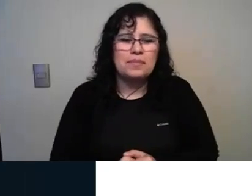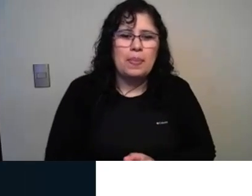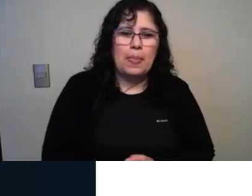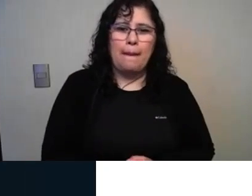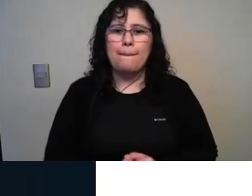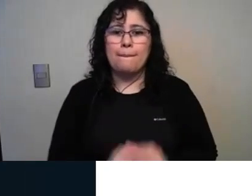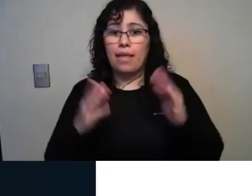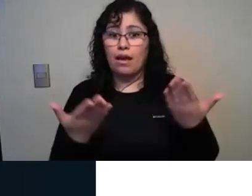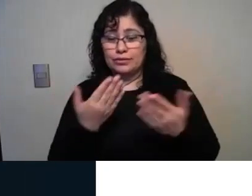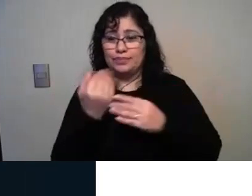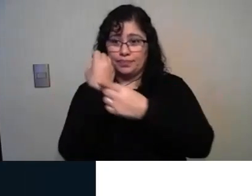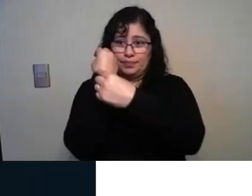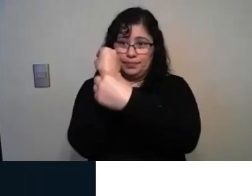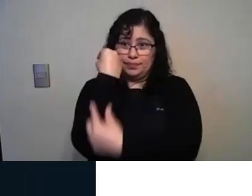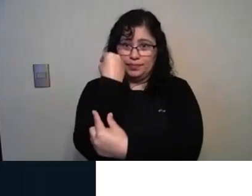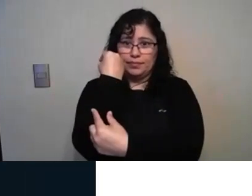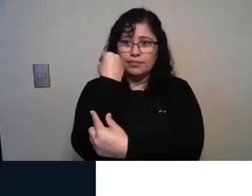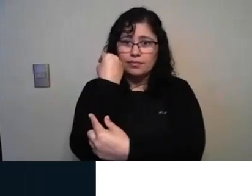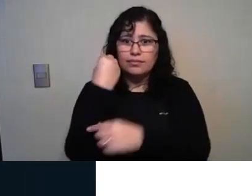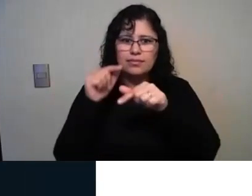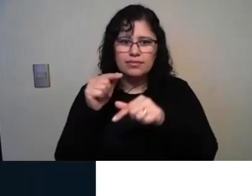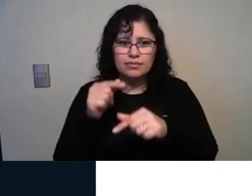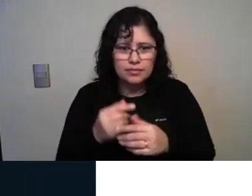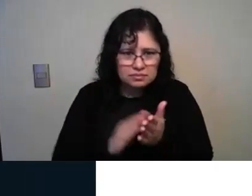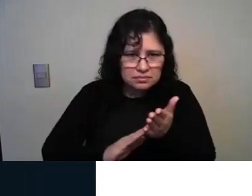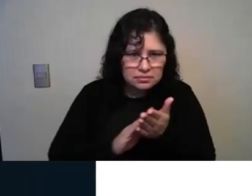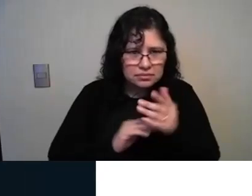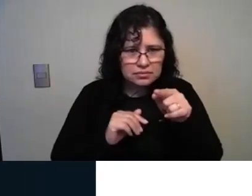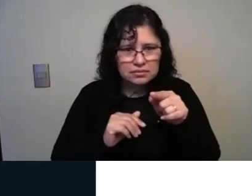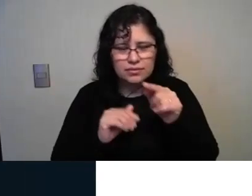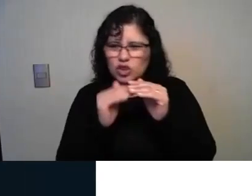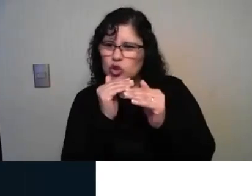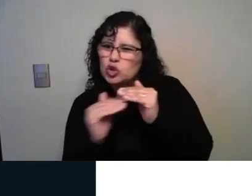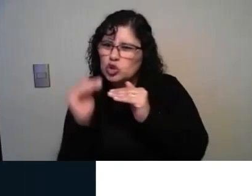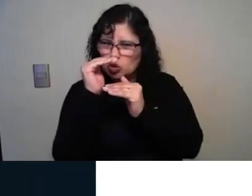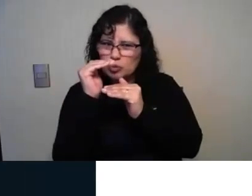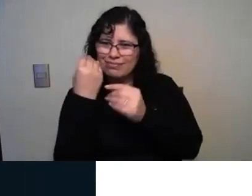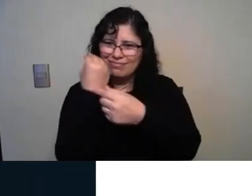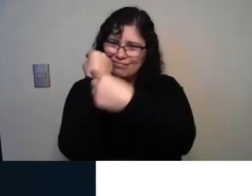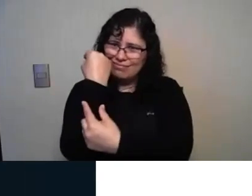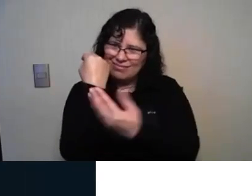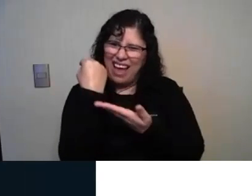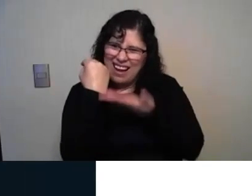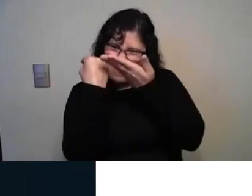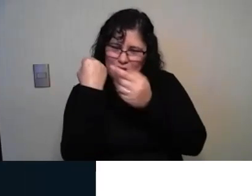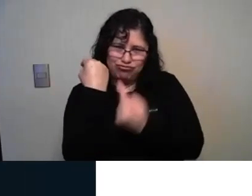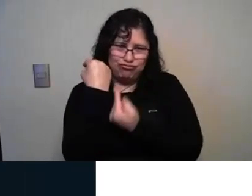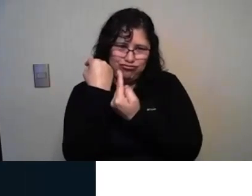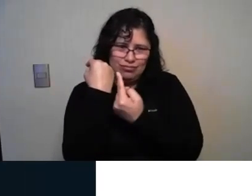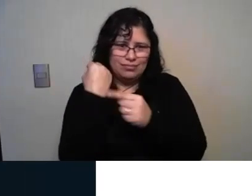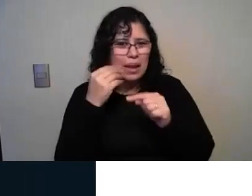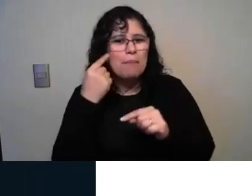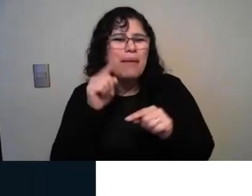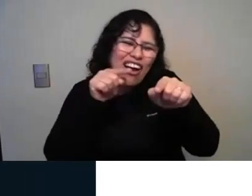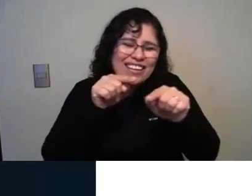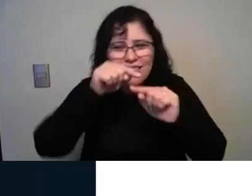Respecto al tronco encefálico, en la parte más superior, pero la figura inferior acá de